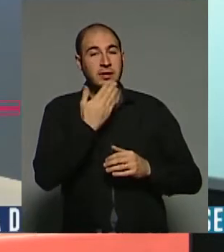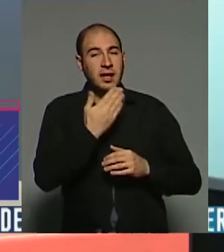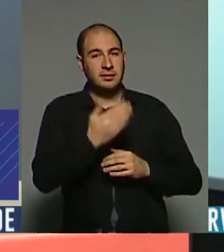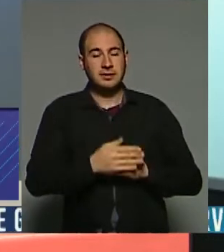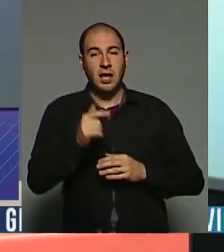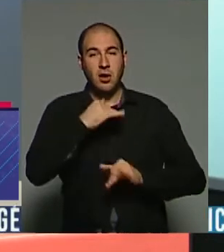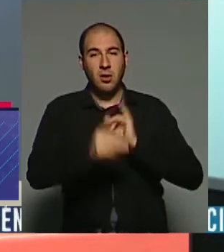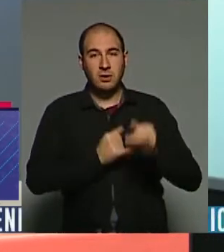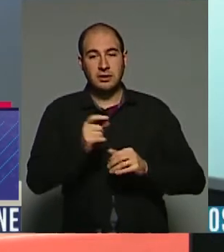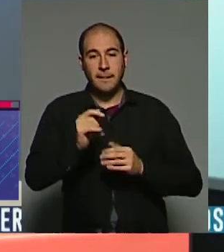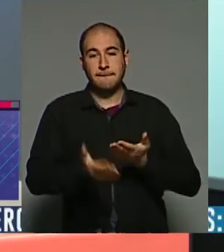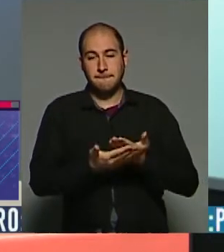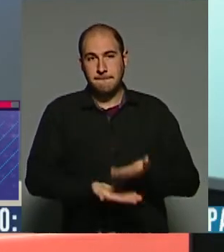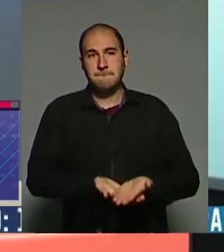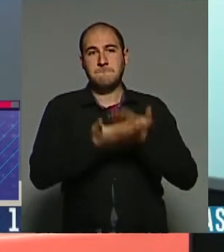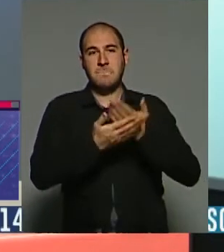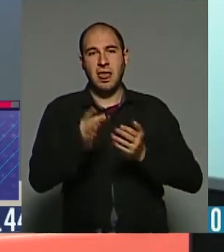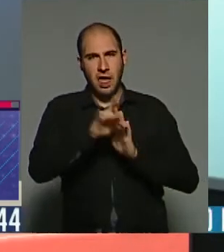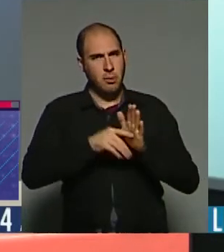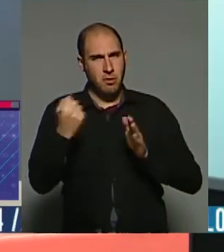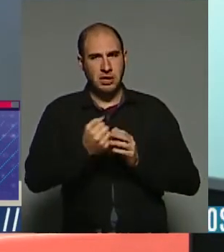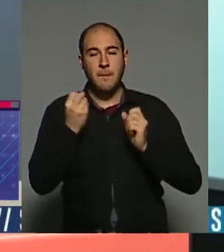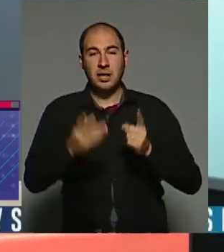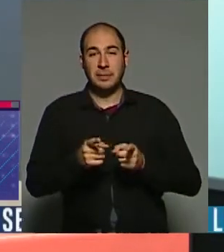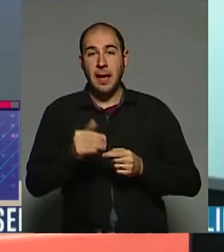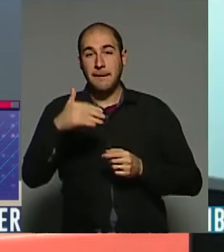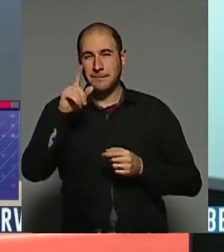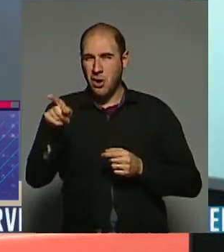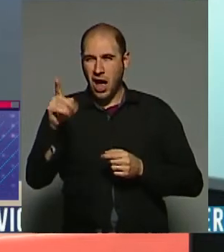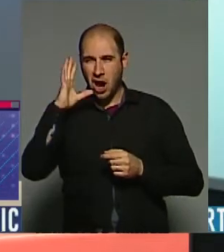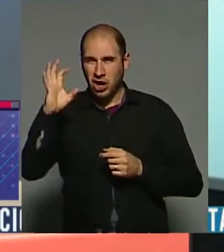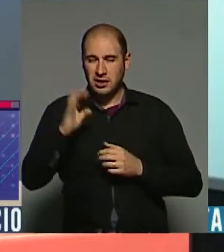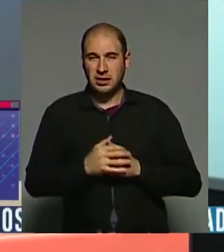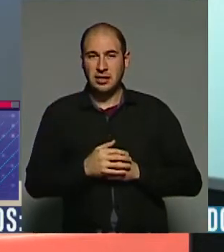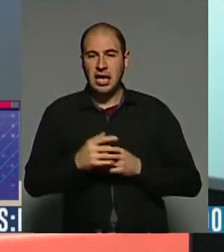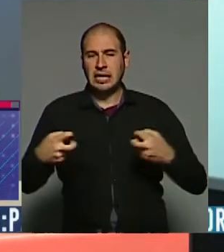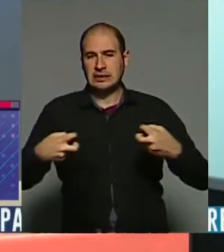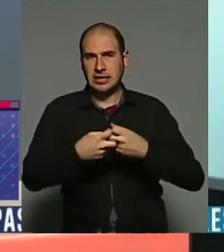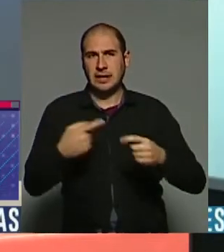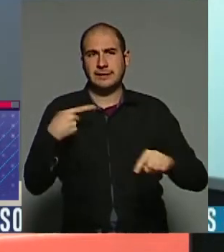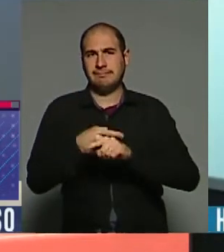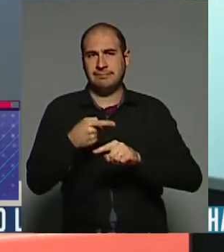que repasar entonces, se sube el piso. Está bueno este dato porque además, Marcelo, te acordás que los gremios